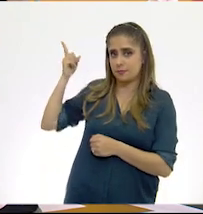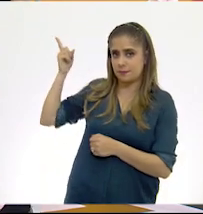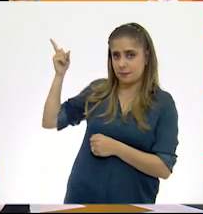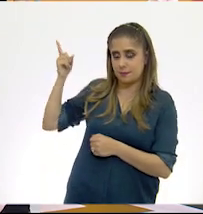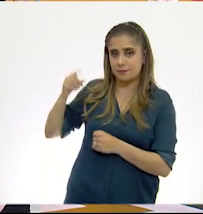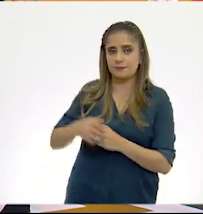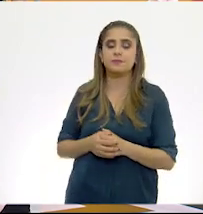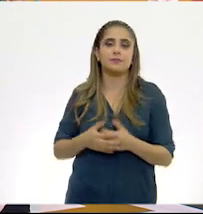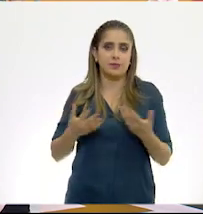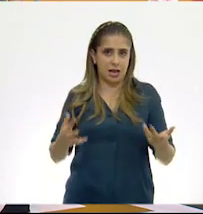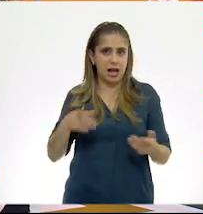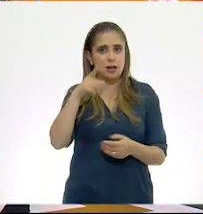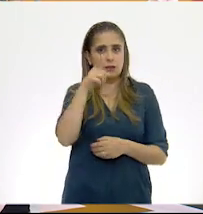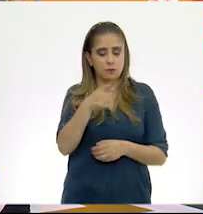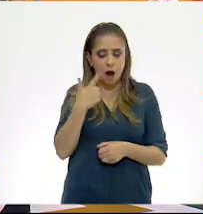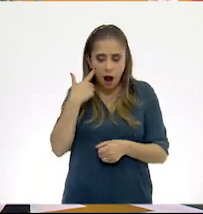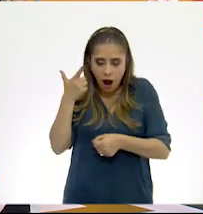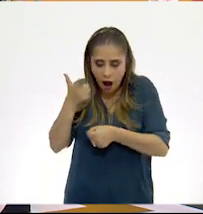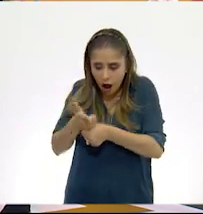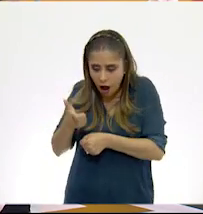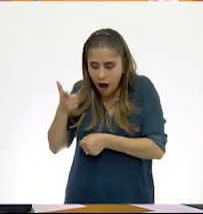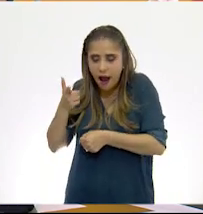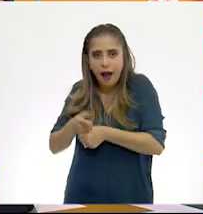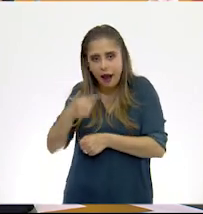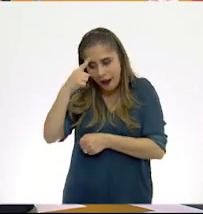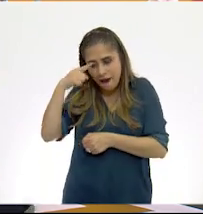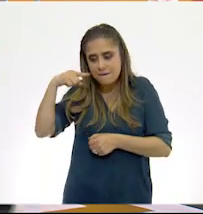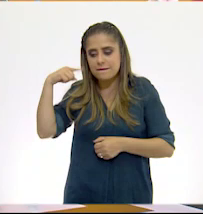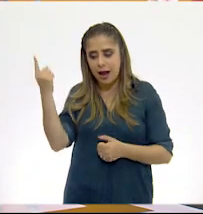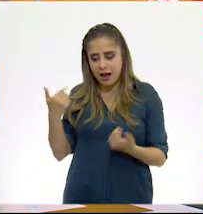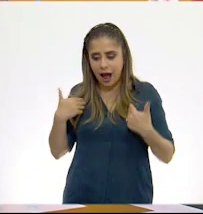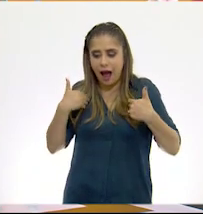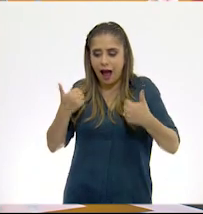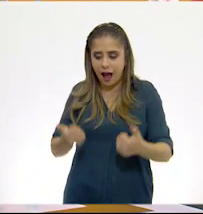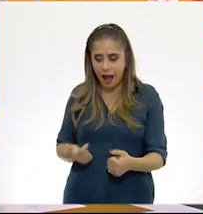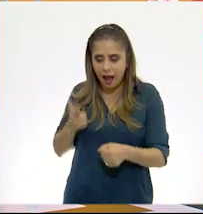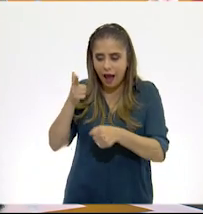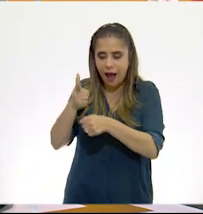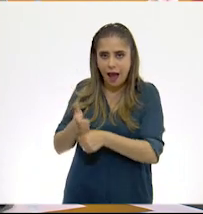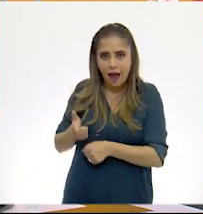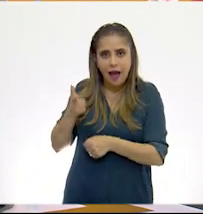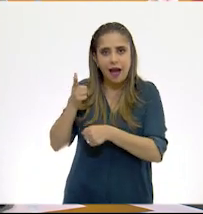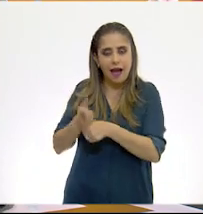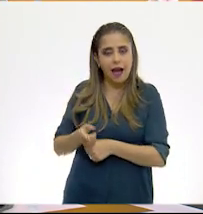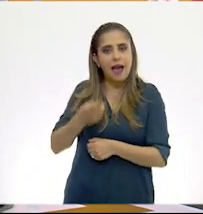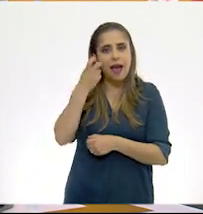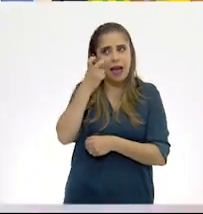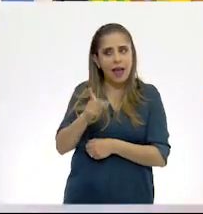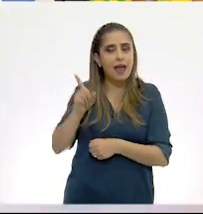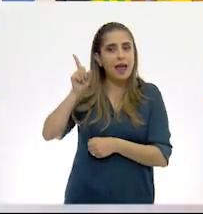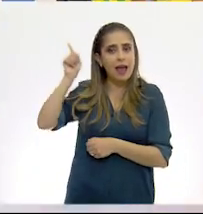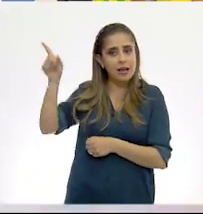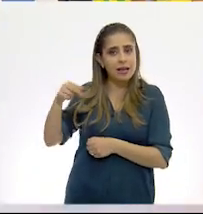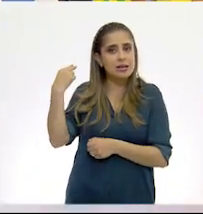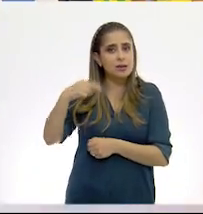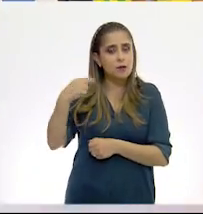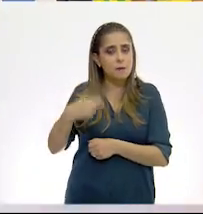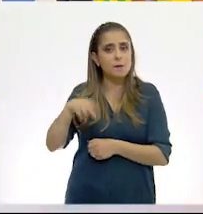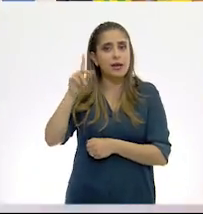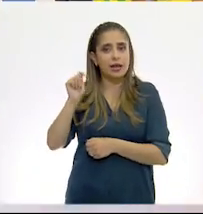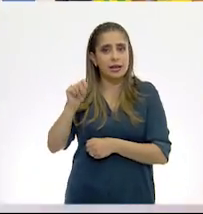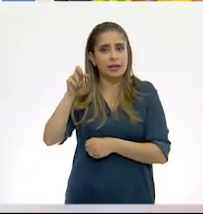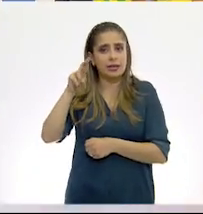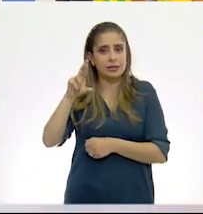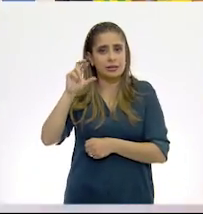haces para que podamos identificar más fácilmente con este juego de identificar en todas partes las figuras geométricas. Y así es